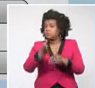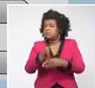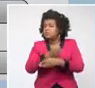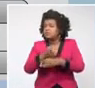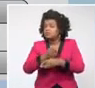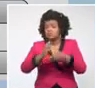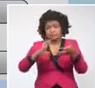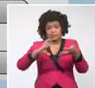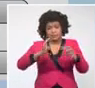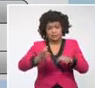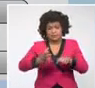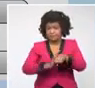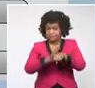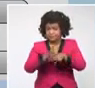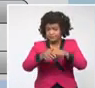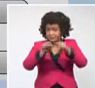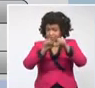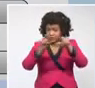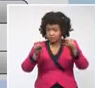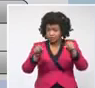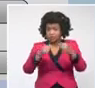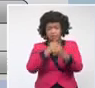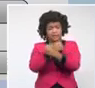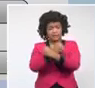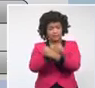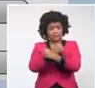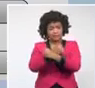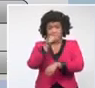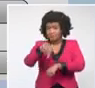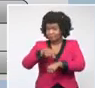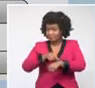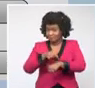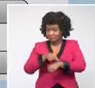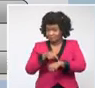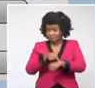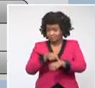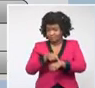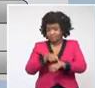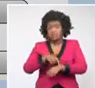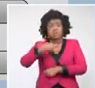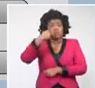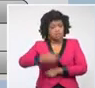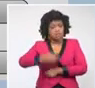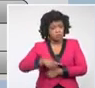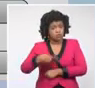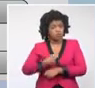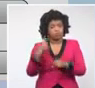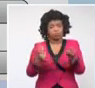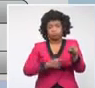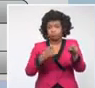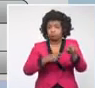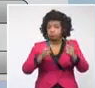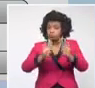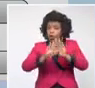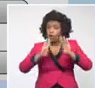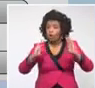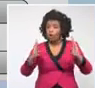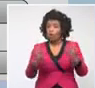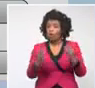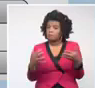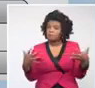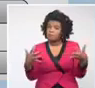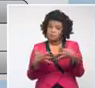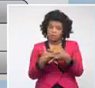complejidad epidemiológica y los riesgos que estamos enfrentando y que tenemos que enfrentar entre todos en nuestro